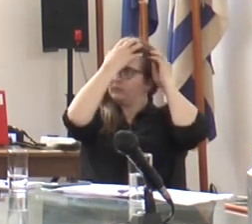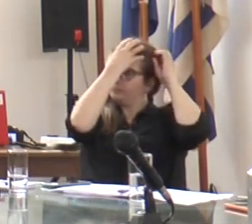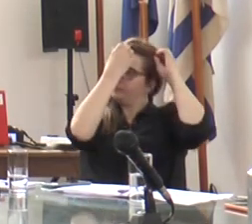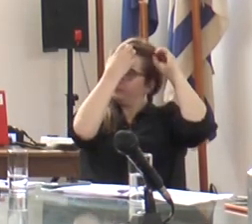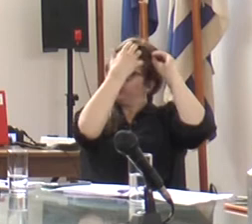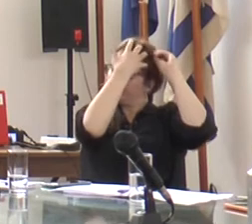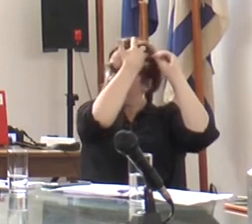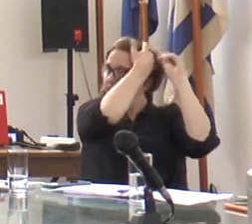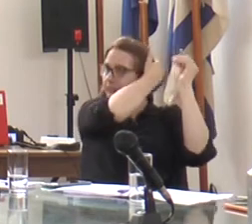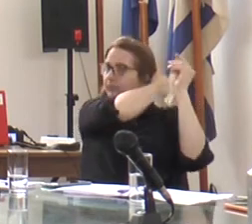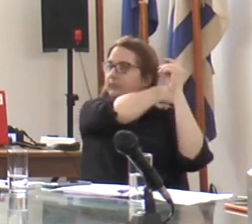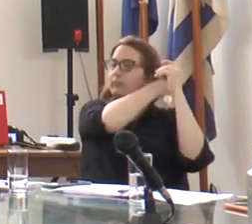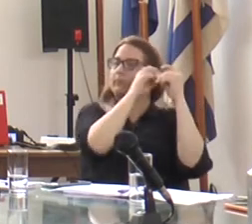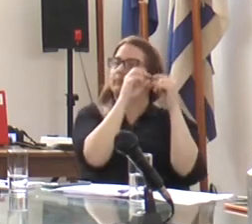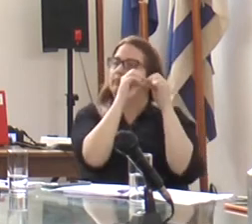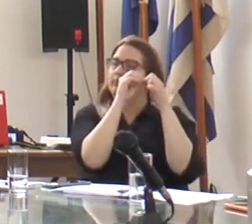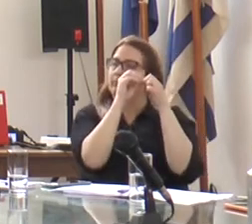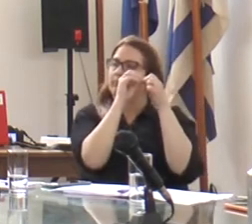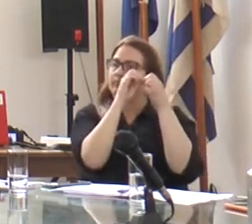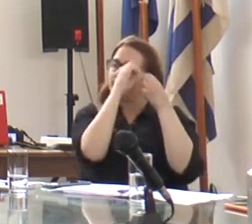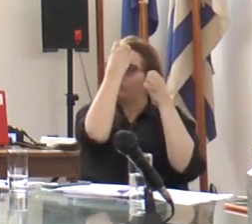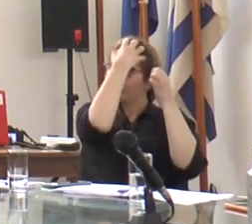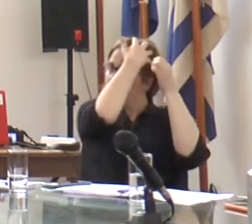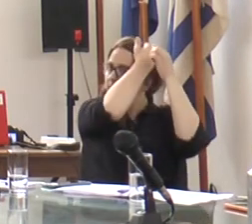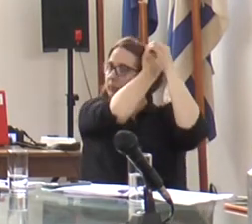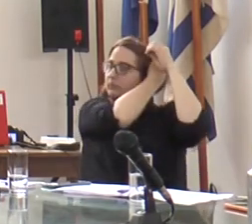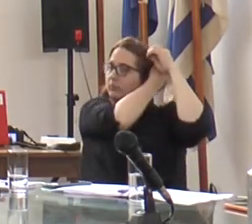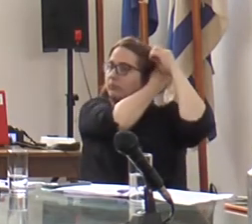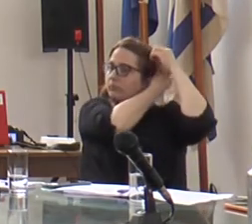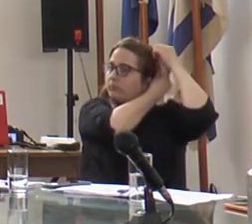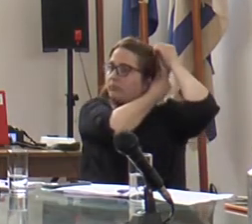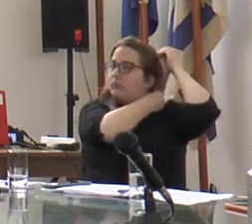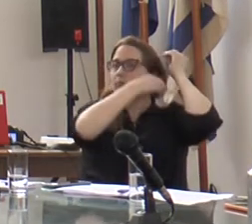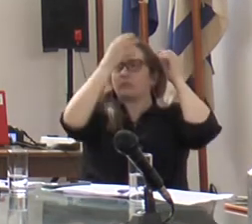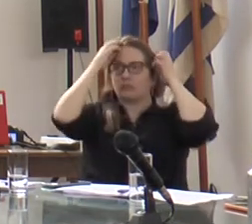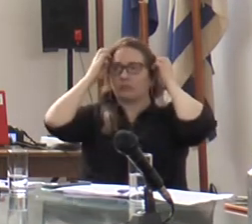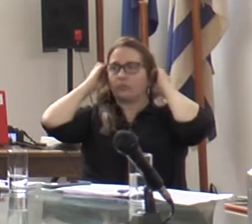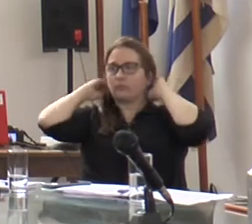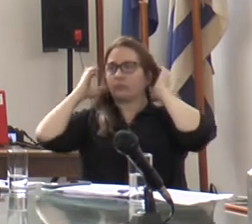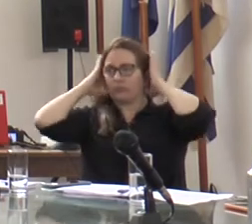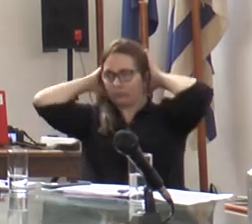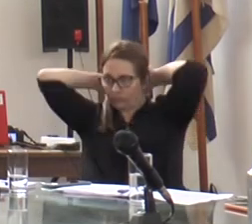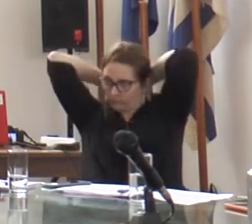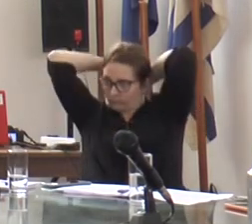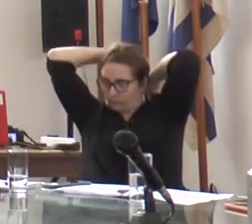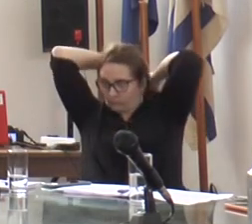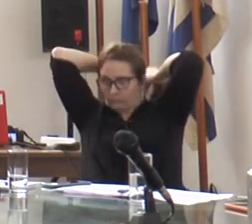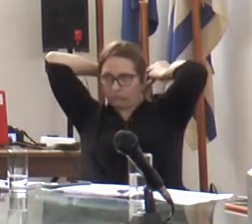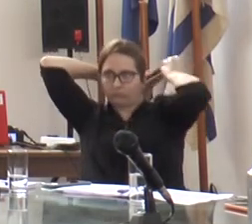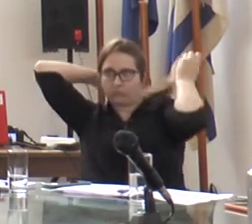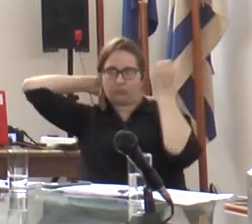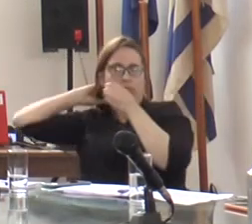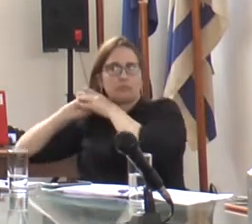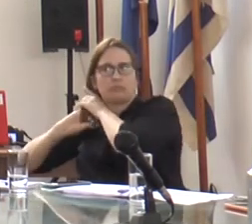accesible, que eso también es un desafío y que se ha avanzado mucho también en los últimos años en lograrlo, pero